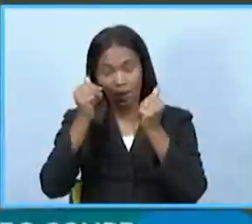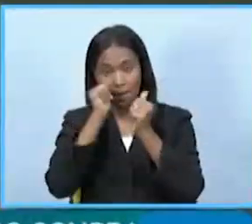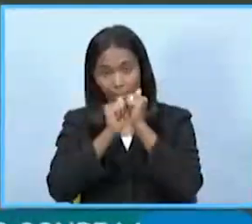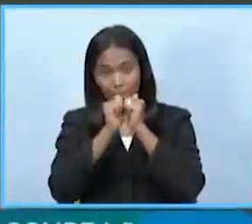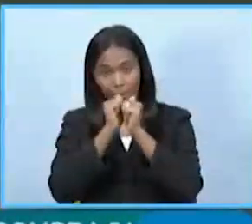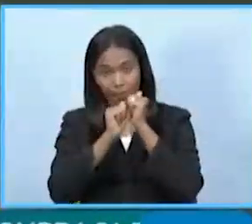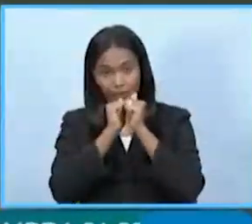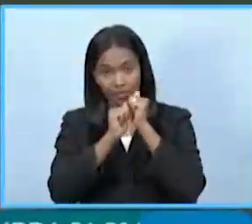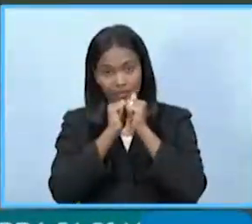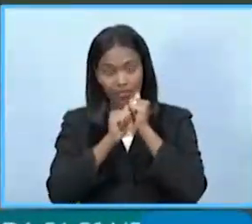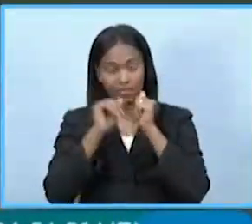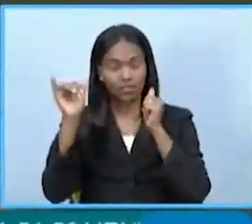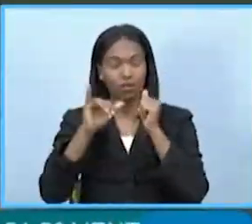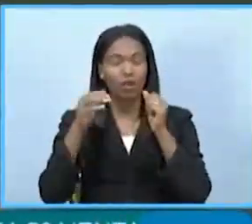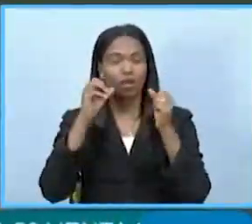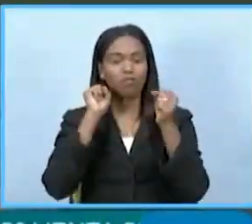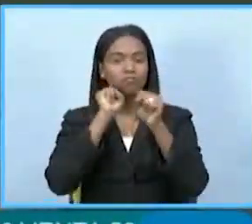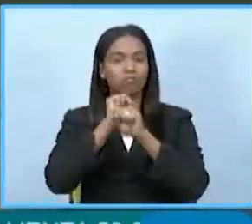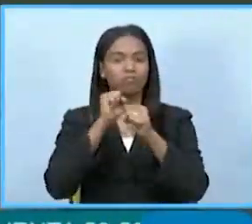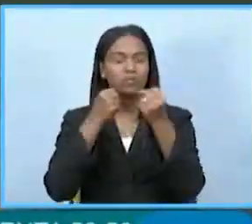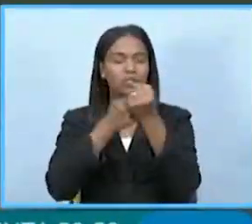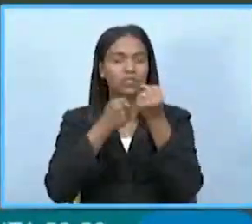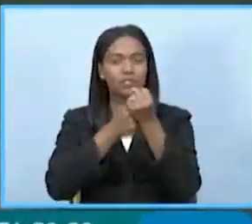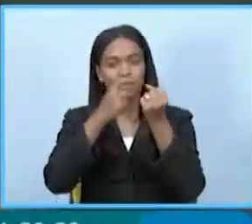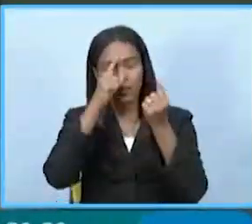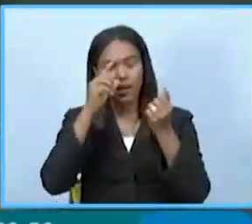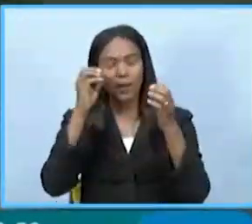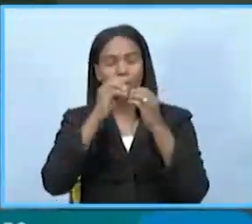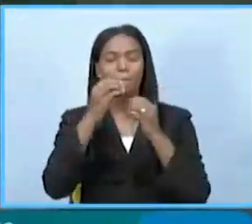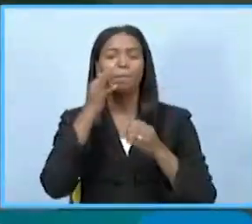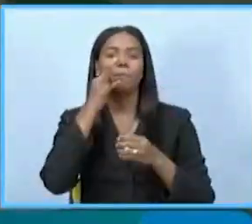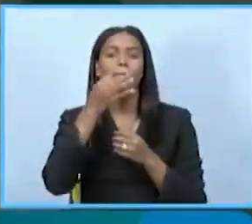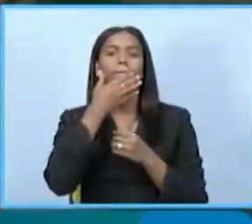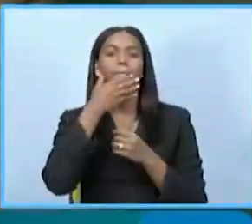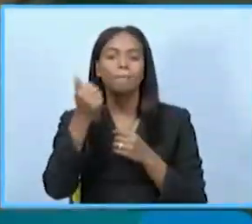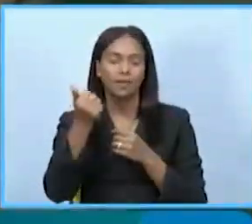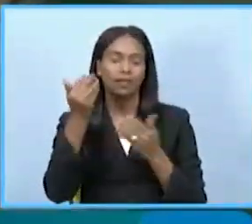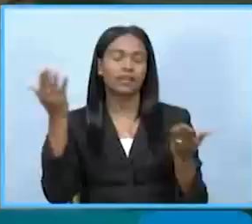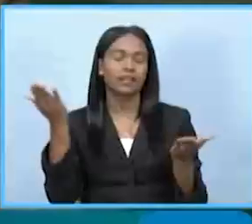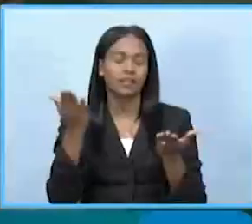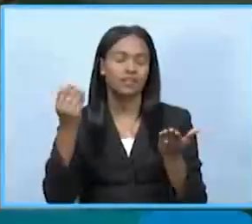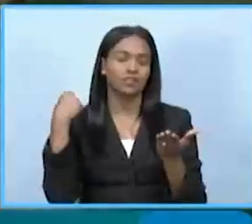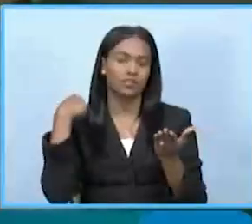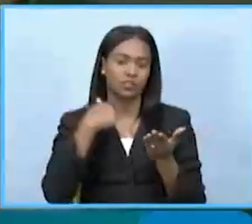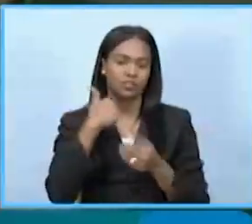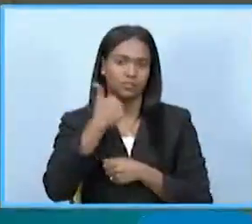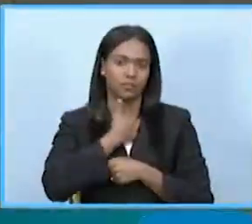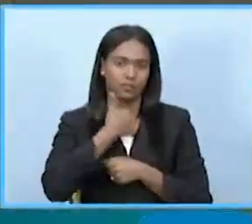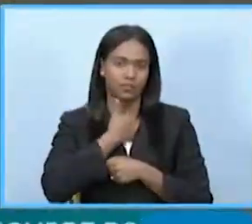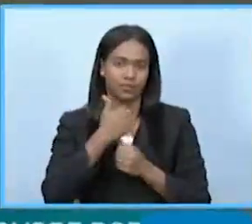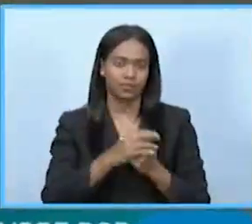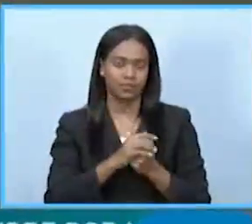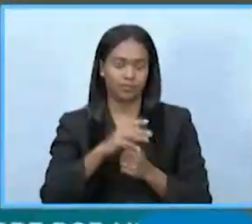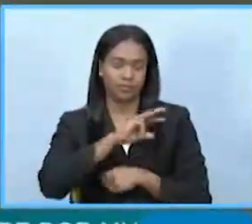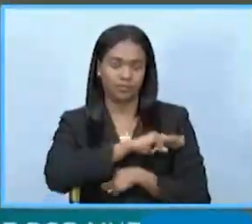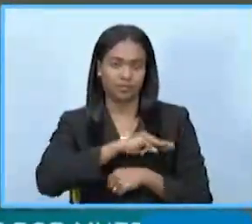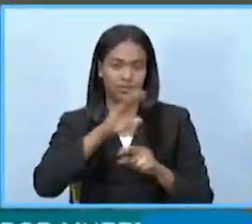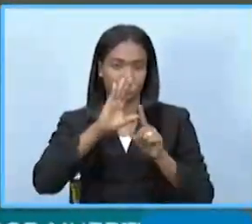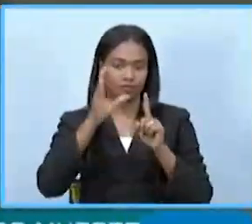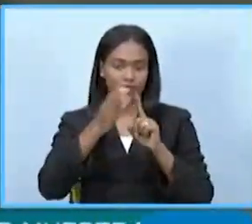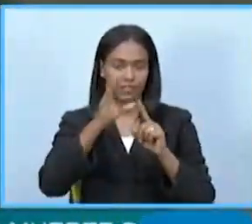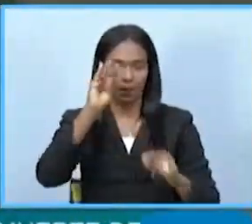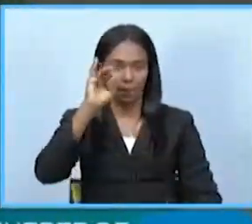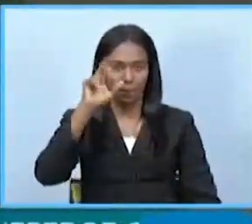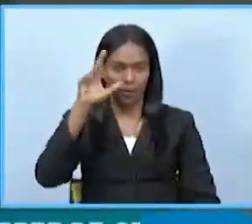conflictos y a trabajar por algo más grande que nosotros mismos. La ministra de la Cultura,